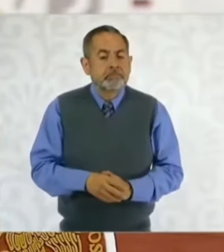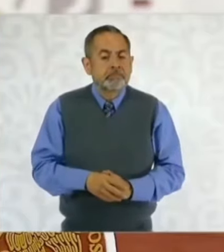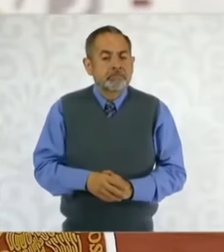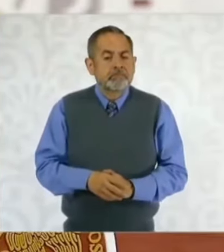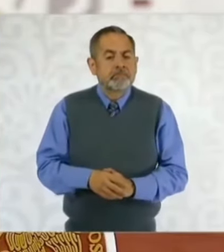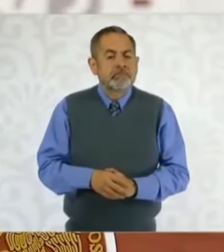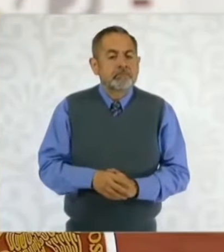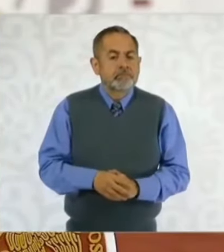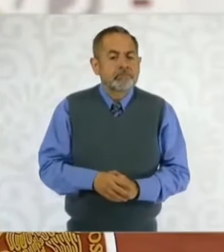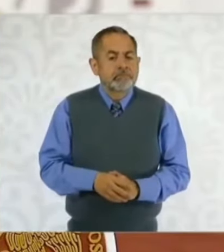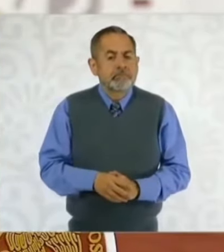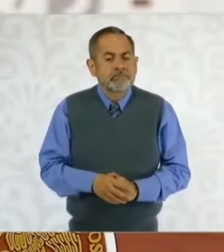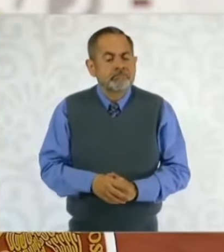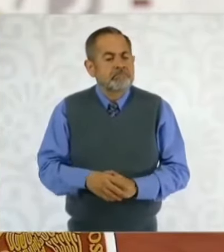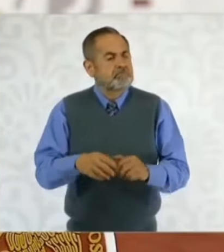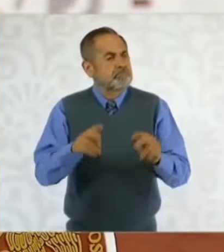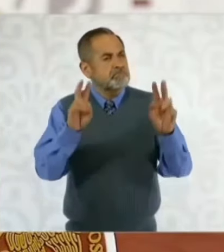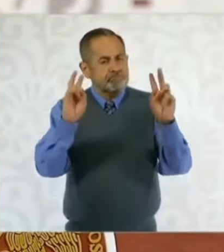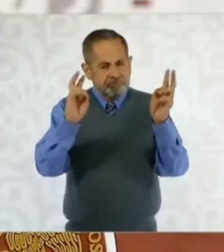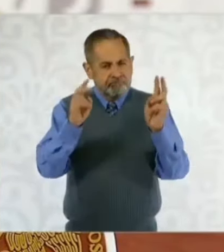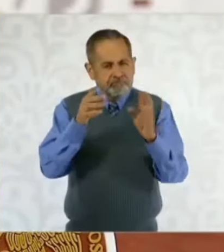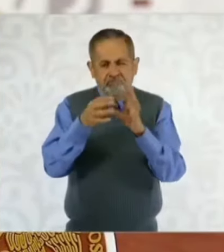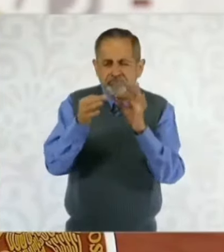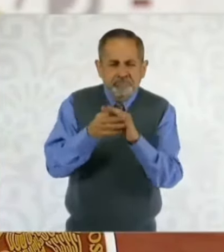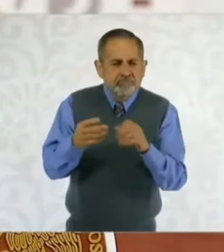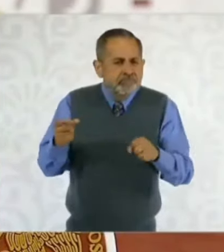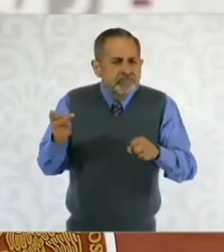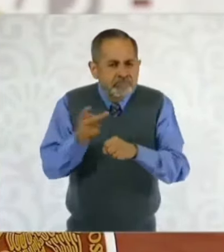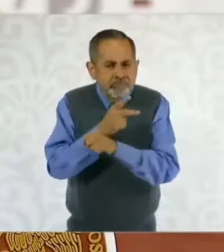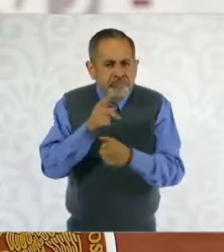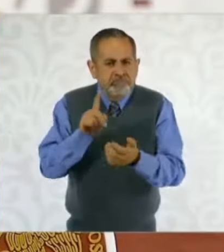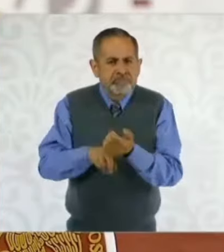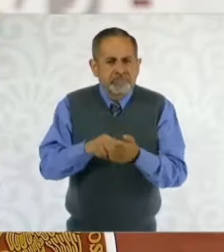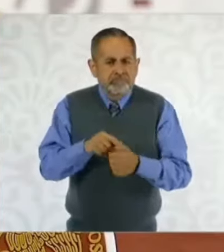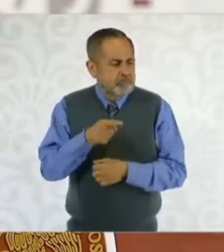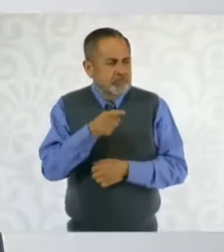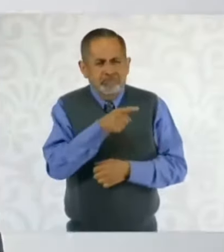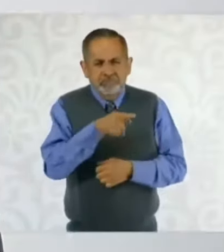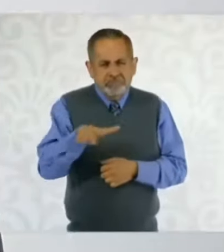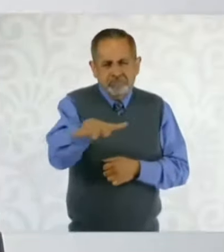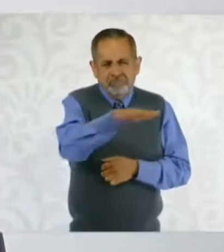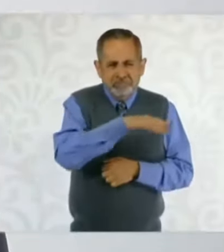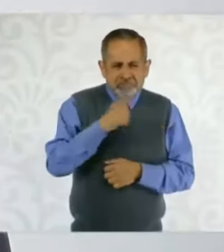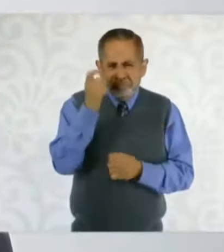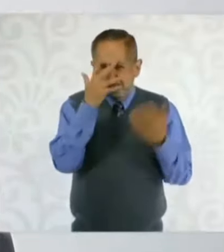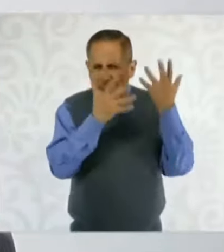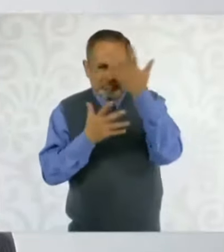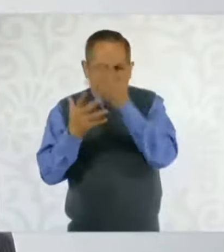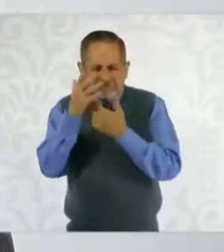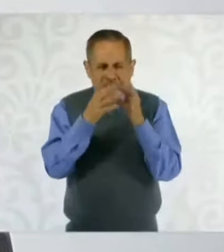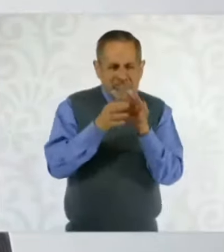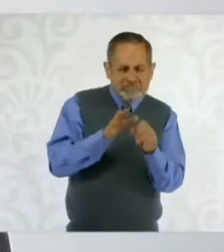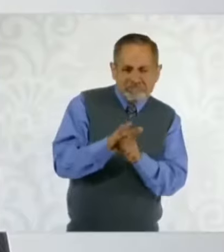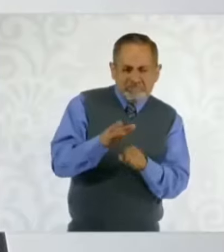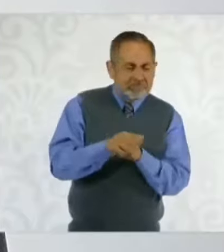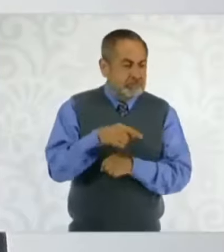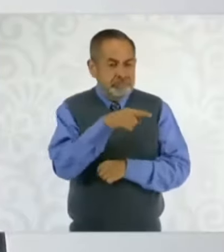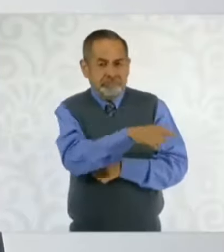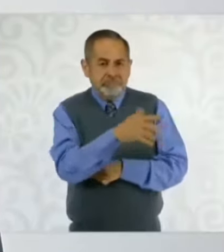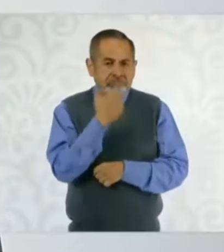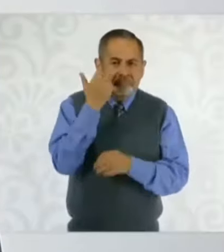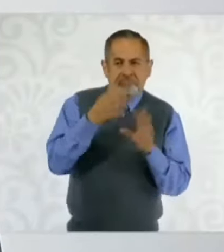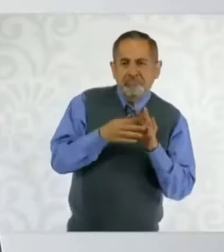tiene que ver con una cuestión que está causando mucha confusión, mucho ruido mediático y se presta